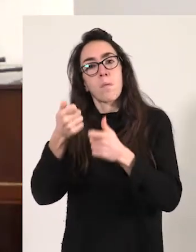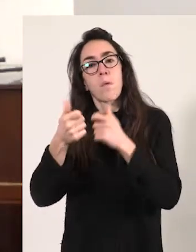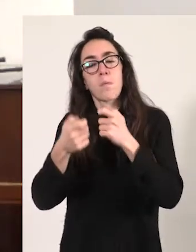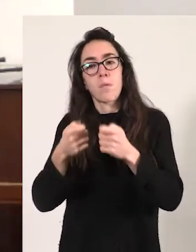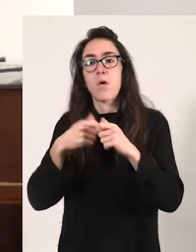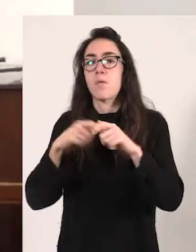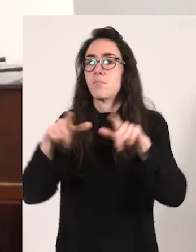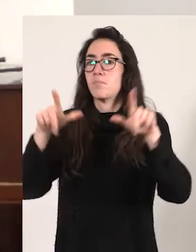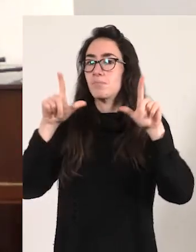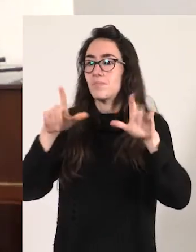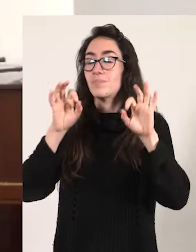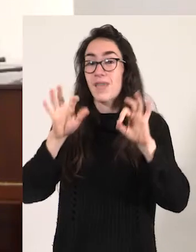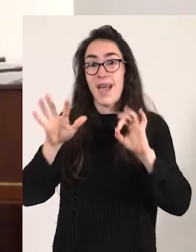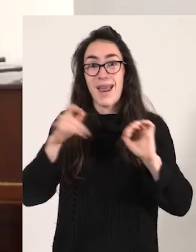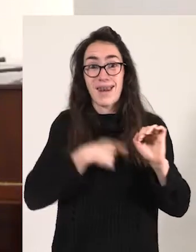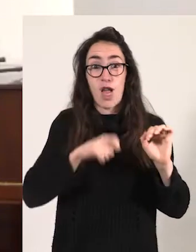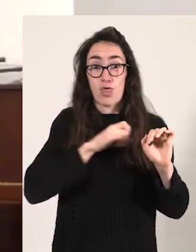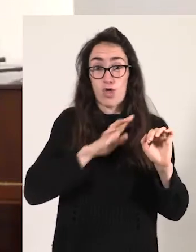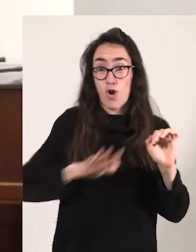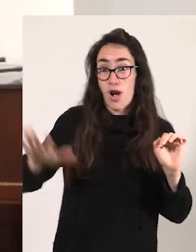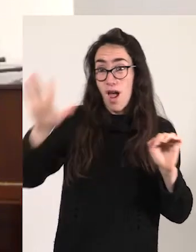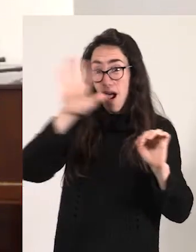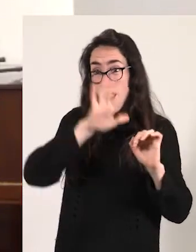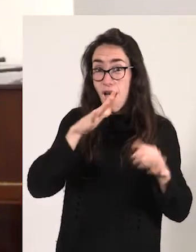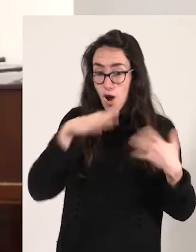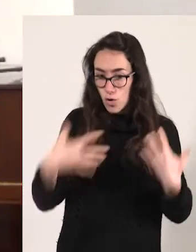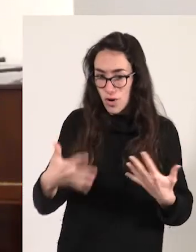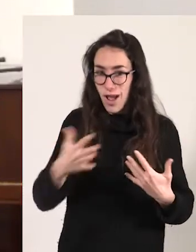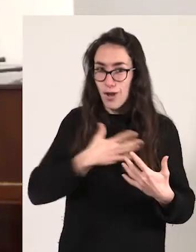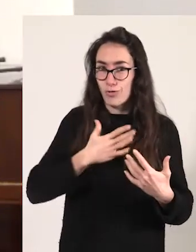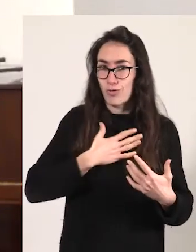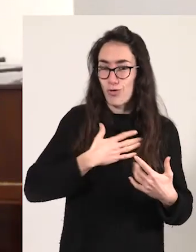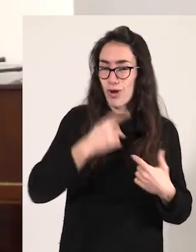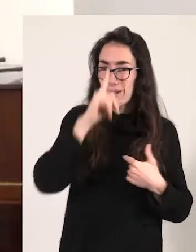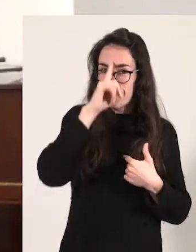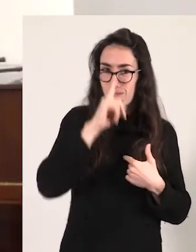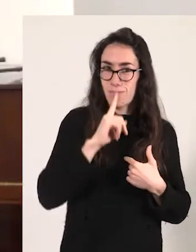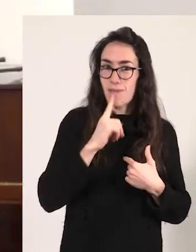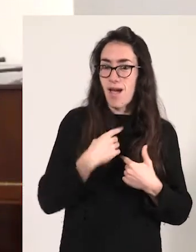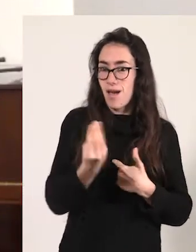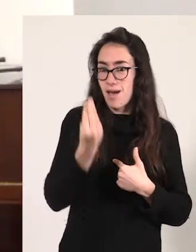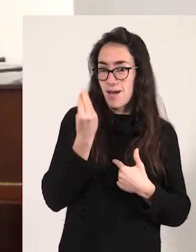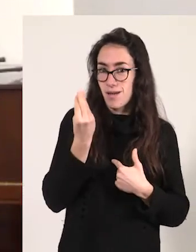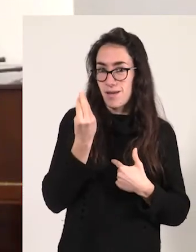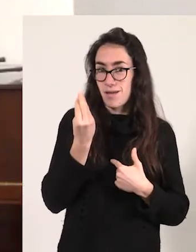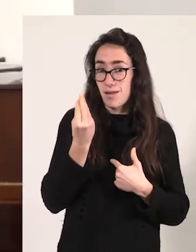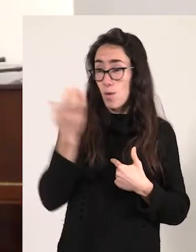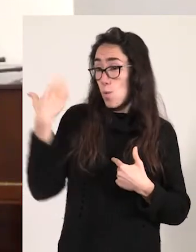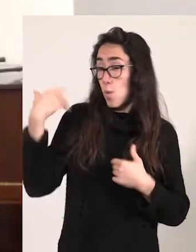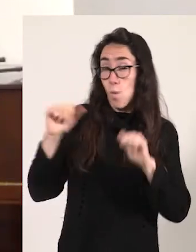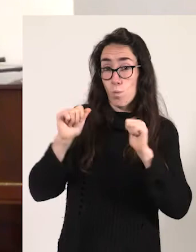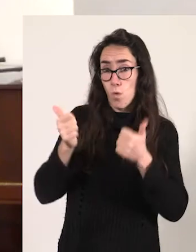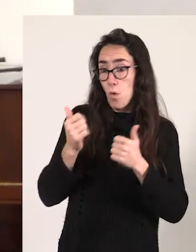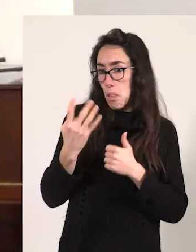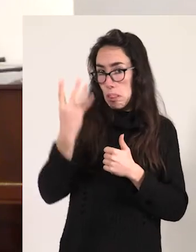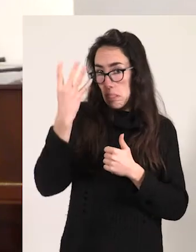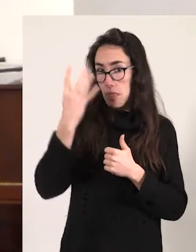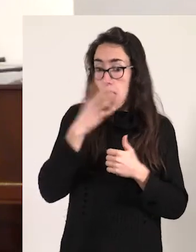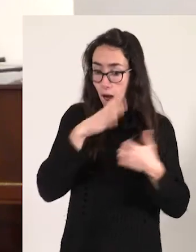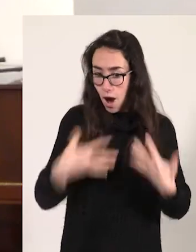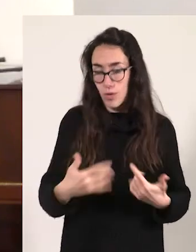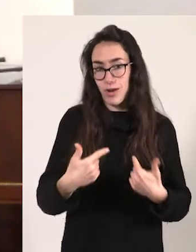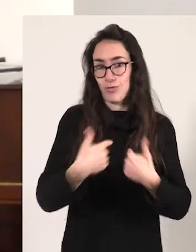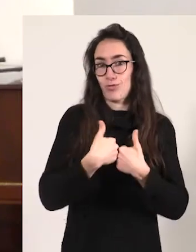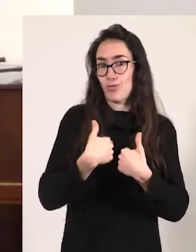luego ya Esther Nguema, Destiny Jambo, en la actualidad haciendo imagen en canales nacionales, estoy yo. O sea, cuando empecé éramos cuatro y ahora soy